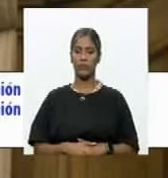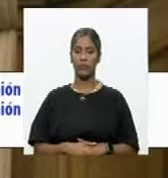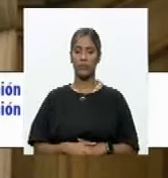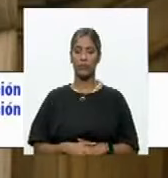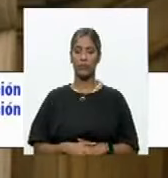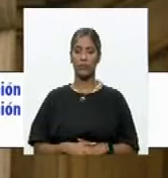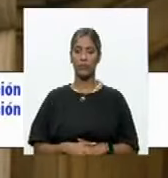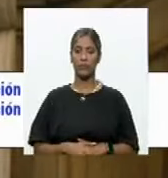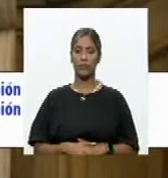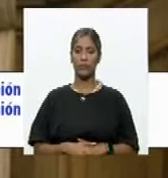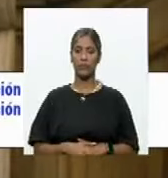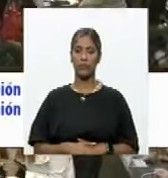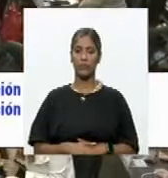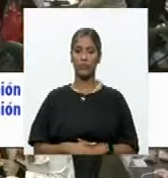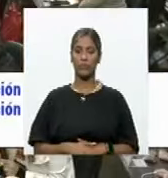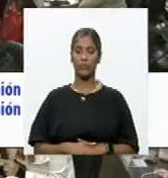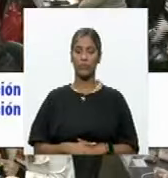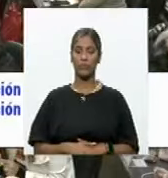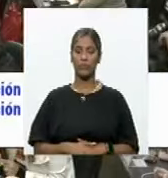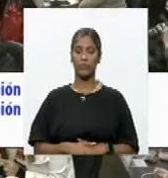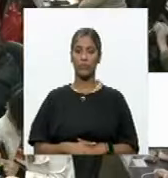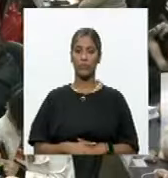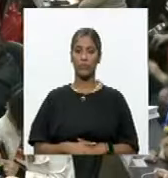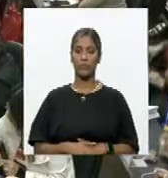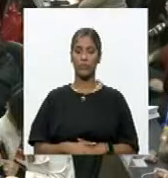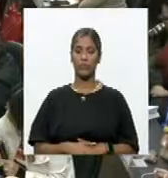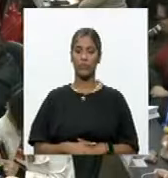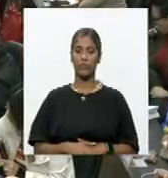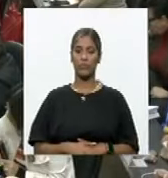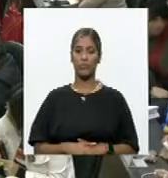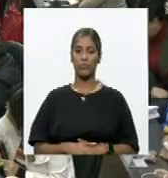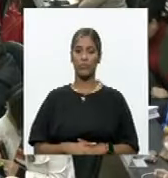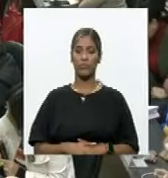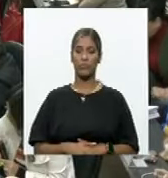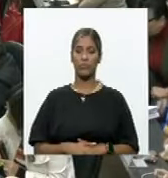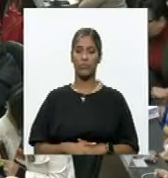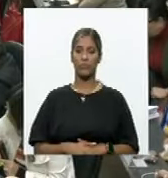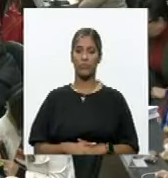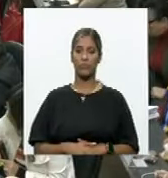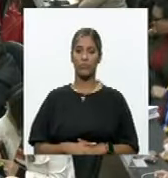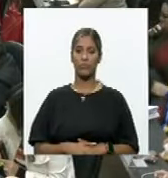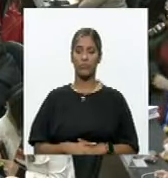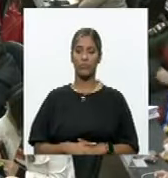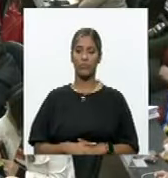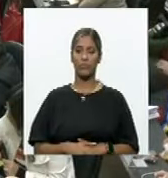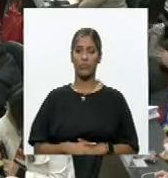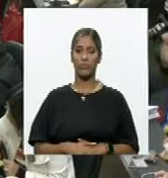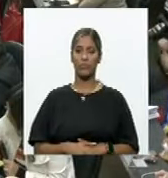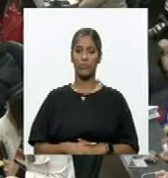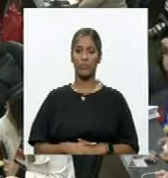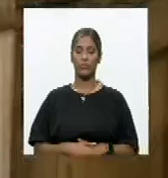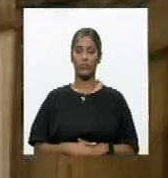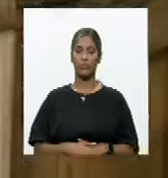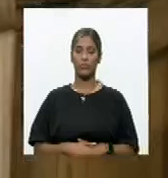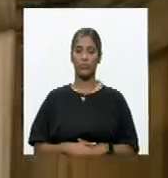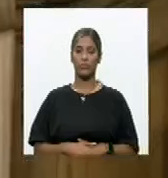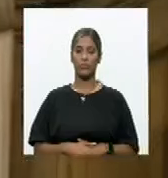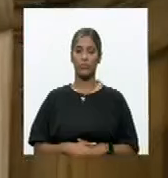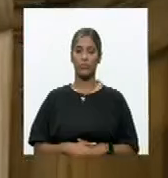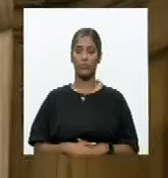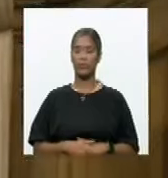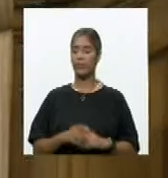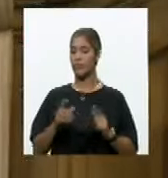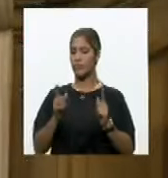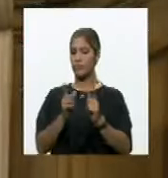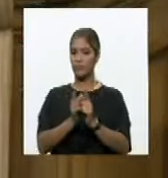Vitale Urbina Desiré Alejandra, Zapata Ramírez Milagro Antonieta. Esto de la